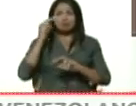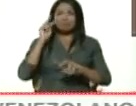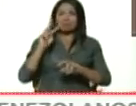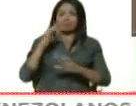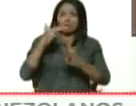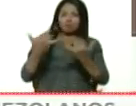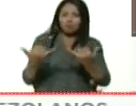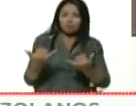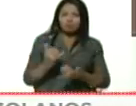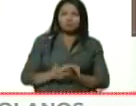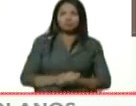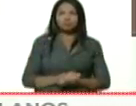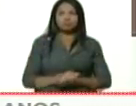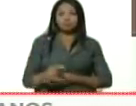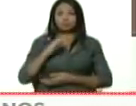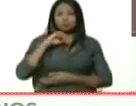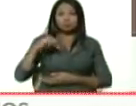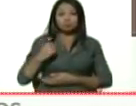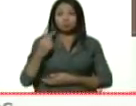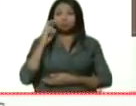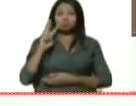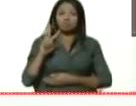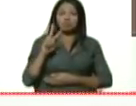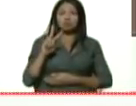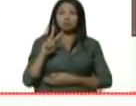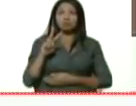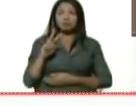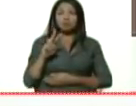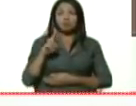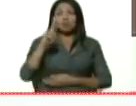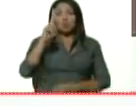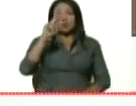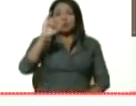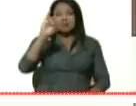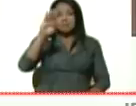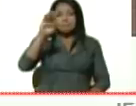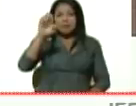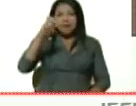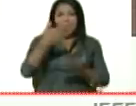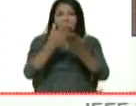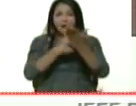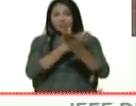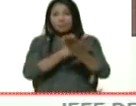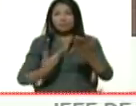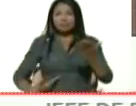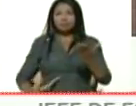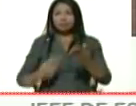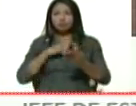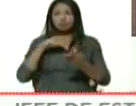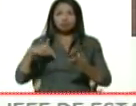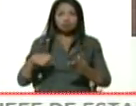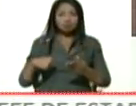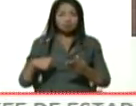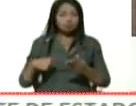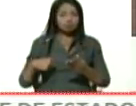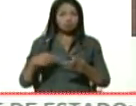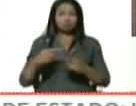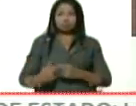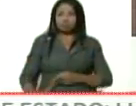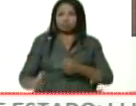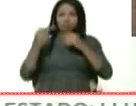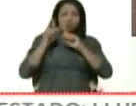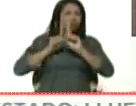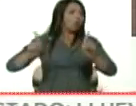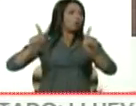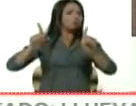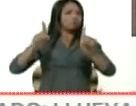vista. Nosotros con Álvaro Uribe Vélez, con el que tenemos gigantescas diferencias